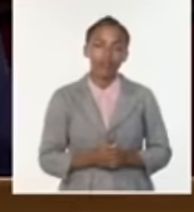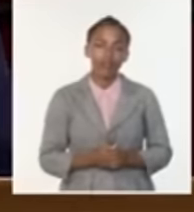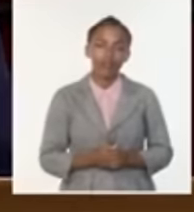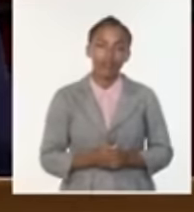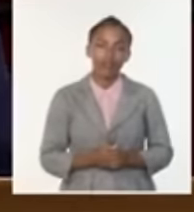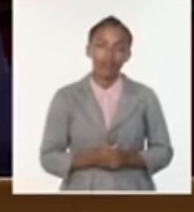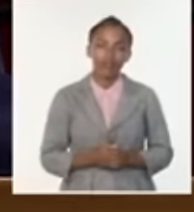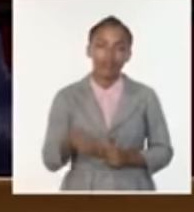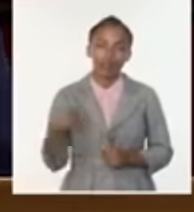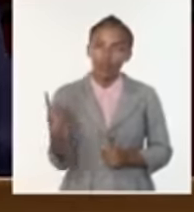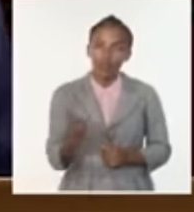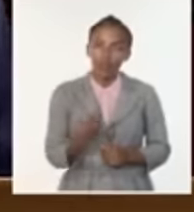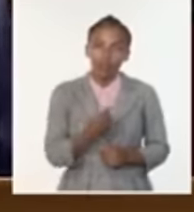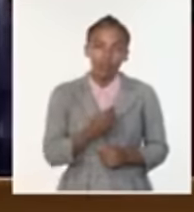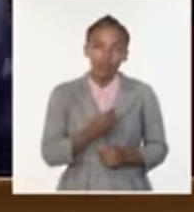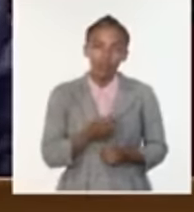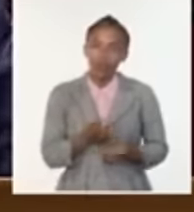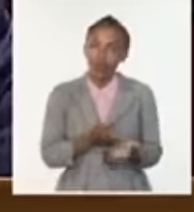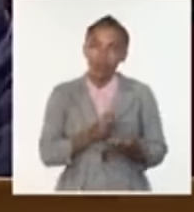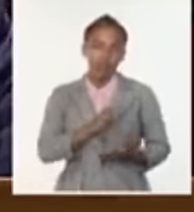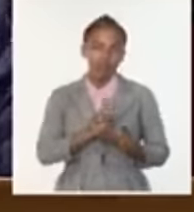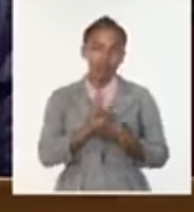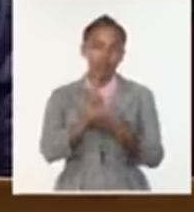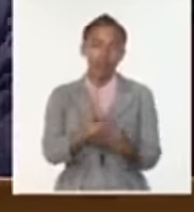buena contabilidad, pero no puede ser así.